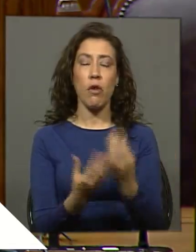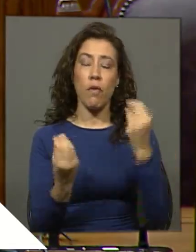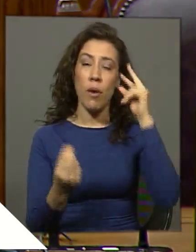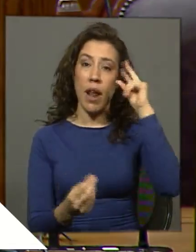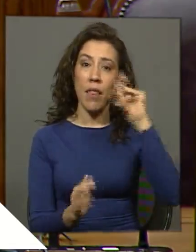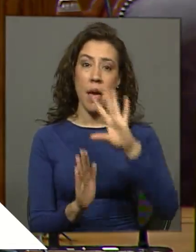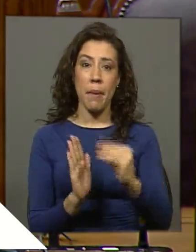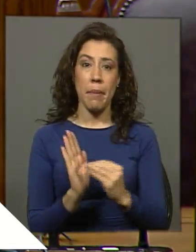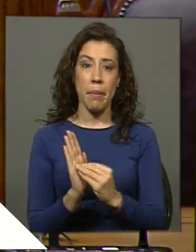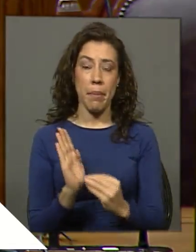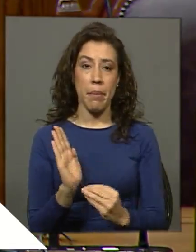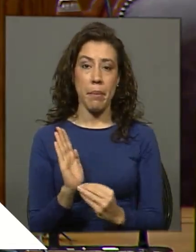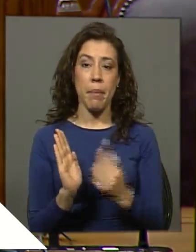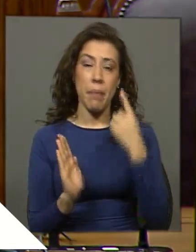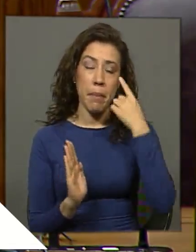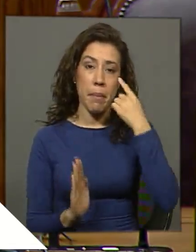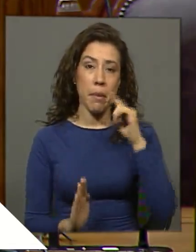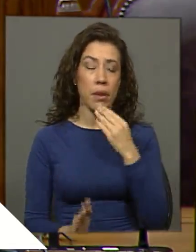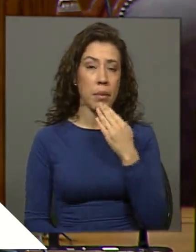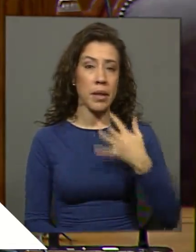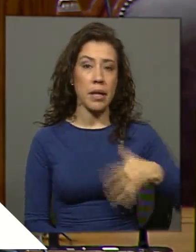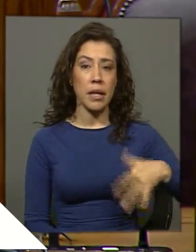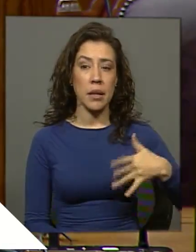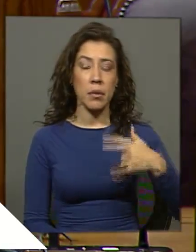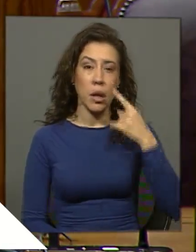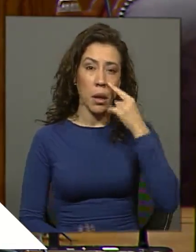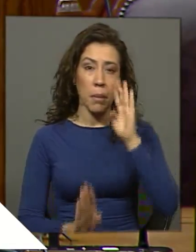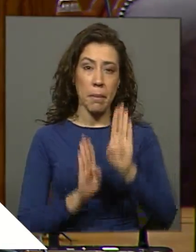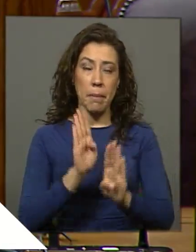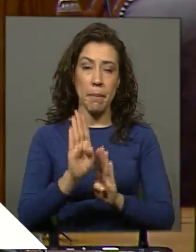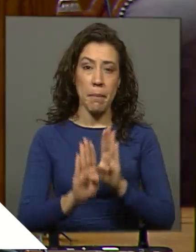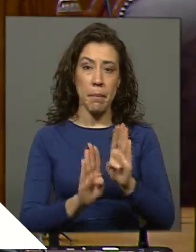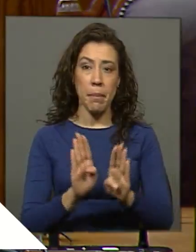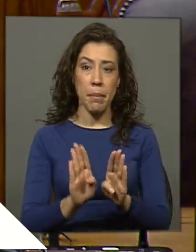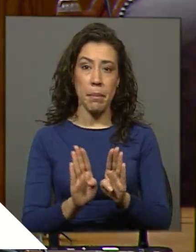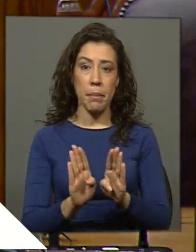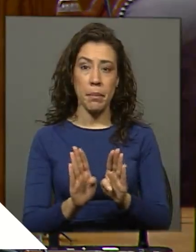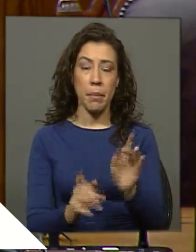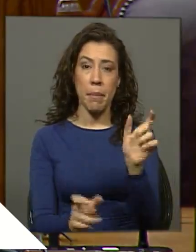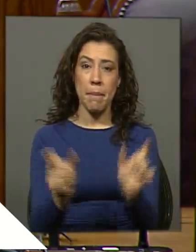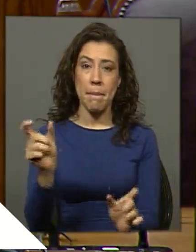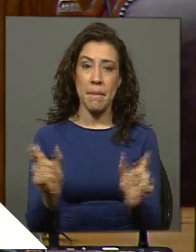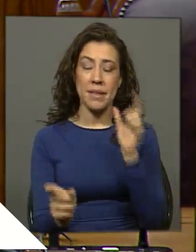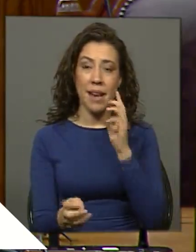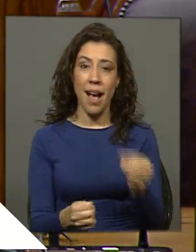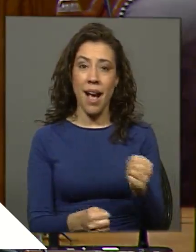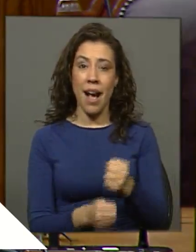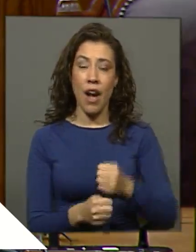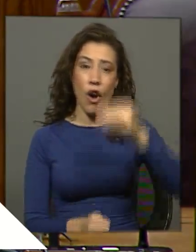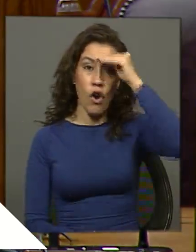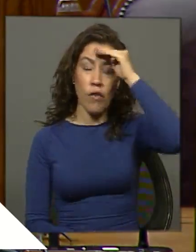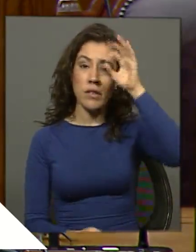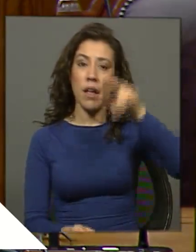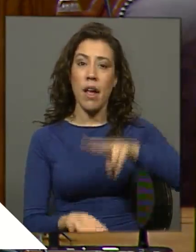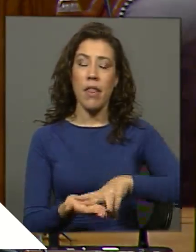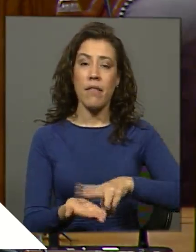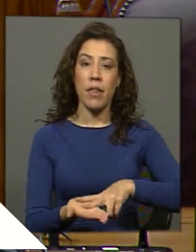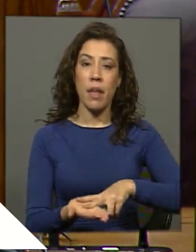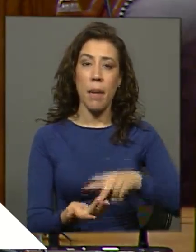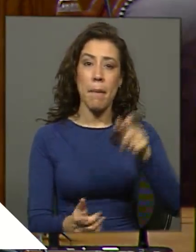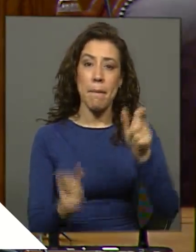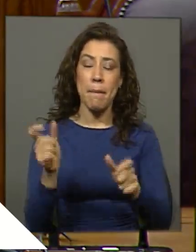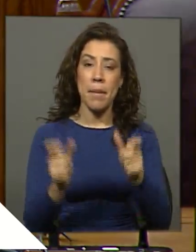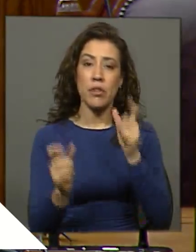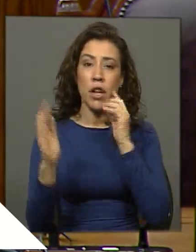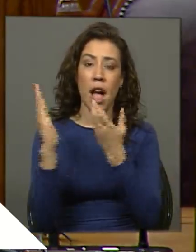incorporarlos pero al mismo tiempo era muy importante cautelar que aquellas personas que estaban en cargos de confianza fueran de verdad personas de